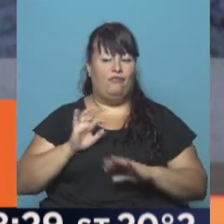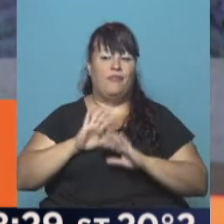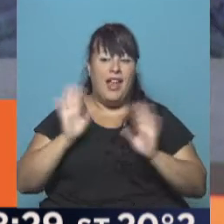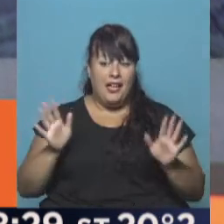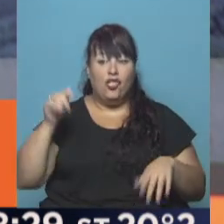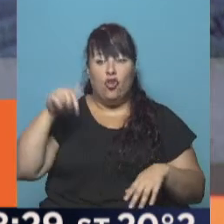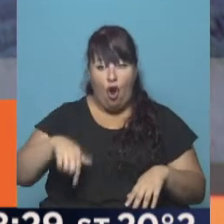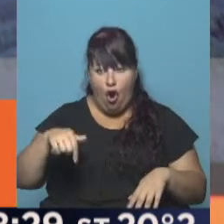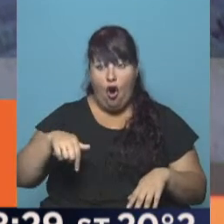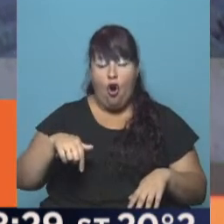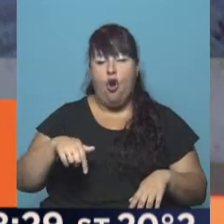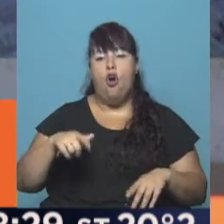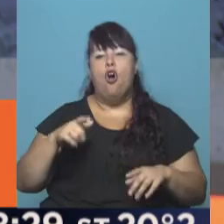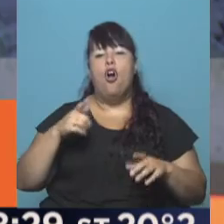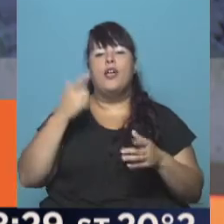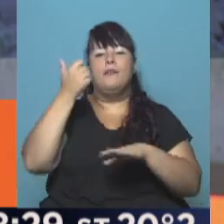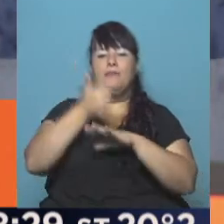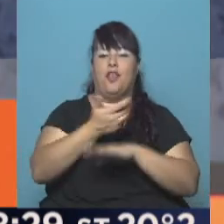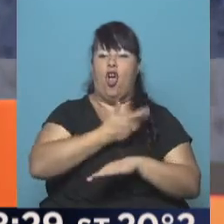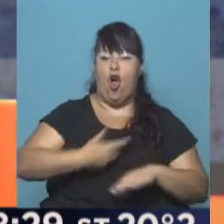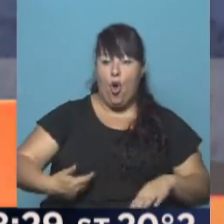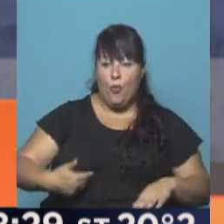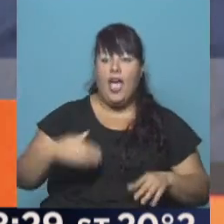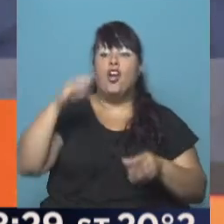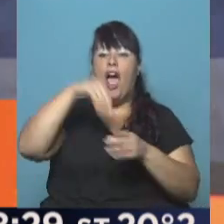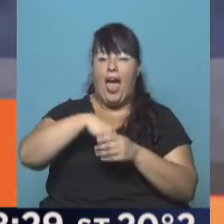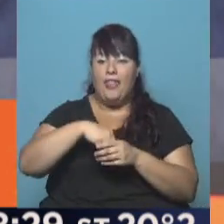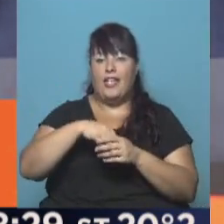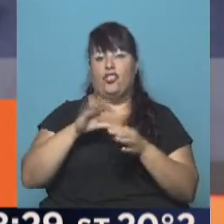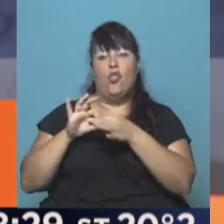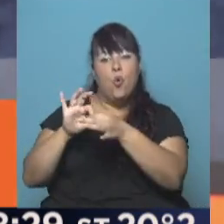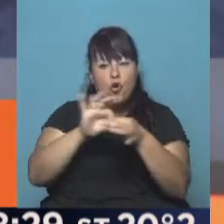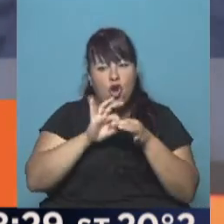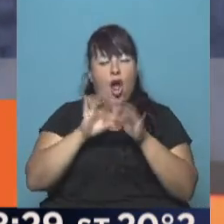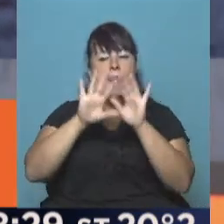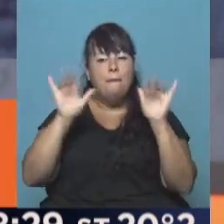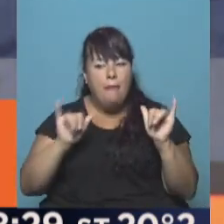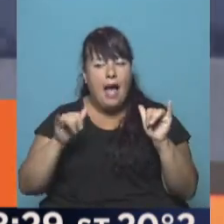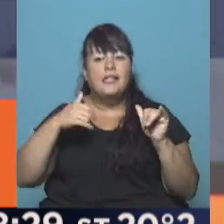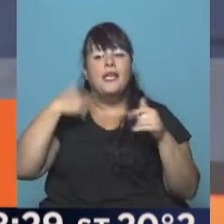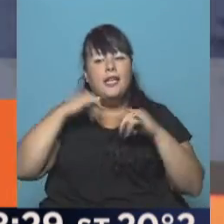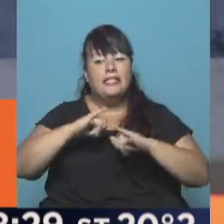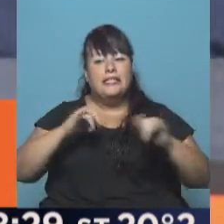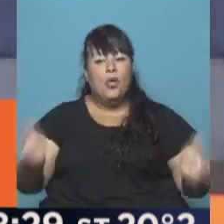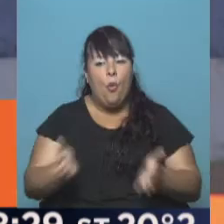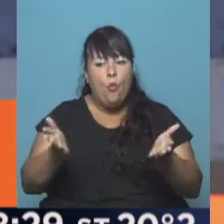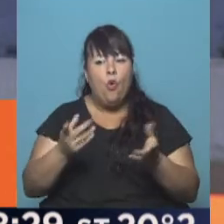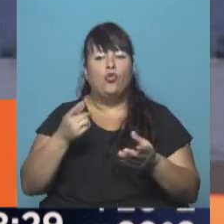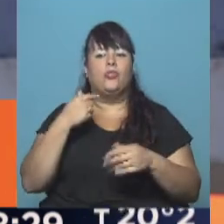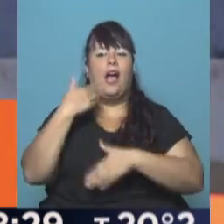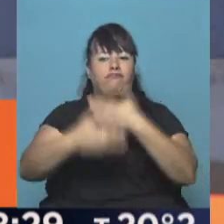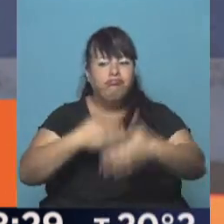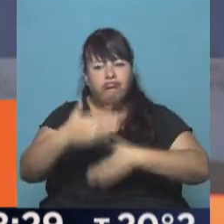hoy tenemos una conducción esté dentro de la unión dentro de la paz y estamos promoviendo el